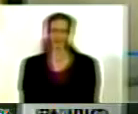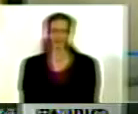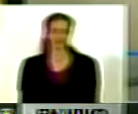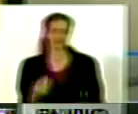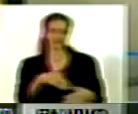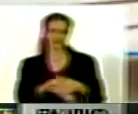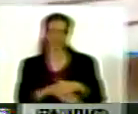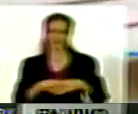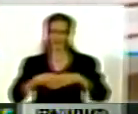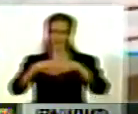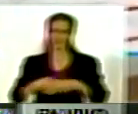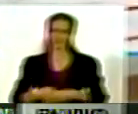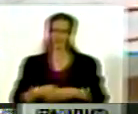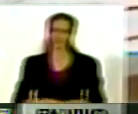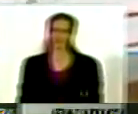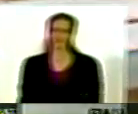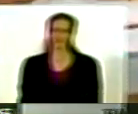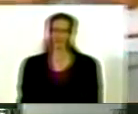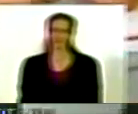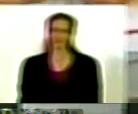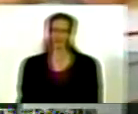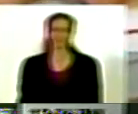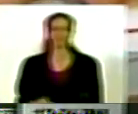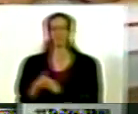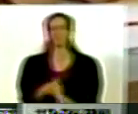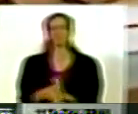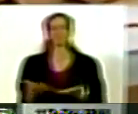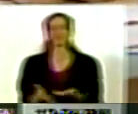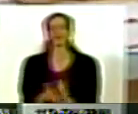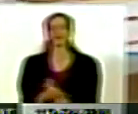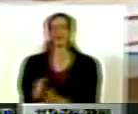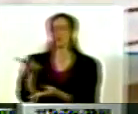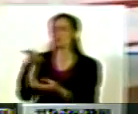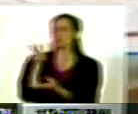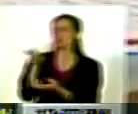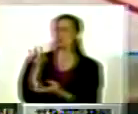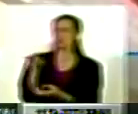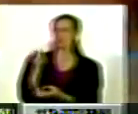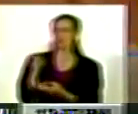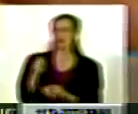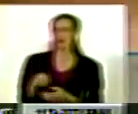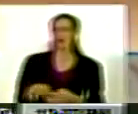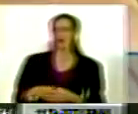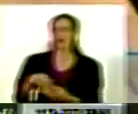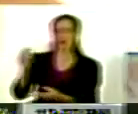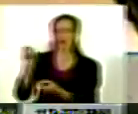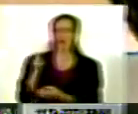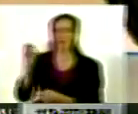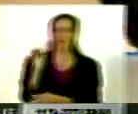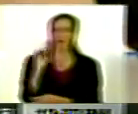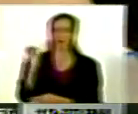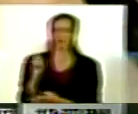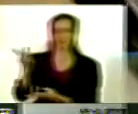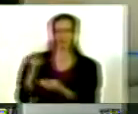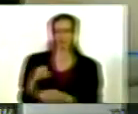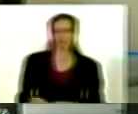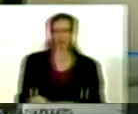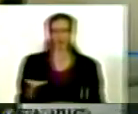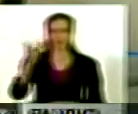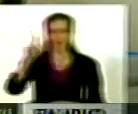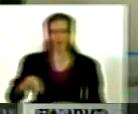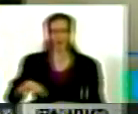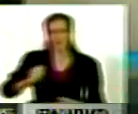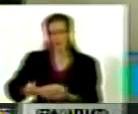Fondo CENIAT. Producto de los excedentes en la recaudación de impuestos. Hay un fondo importante